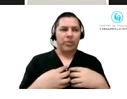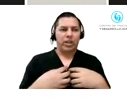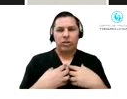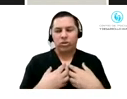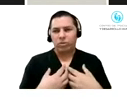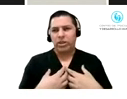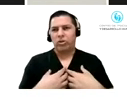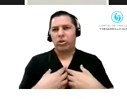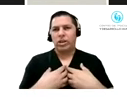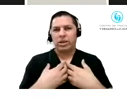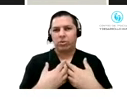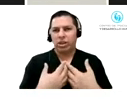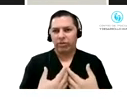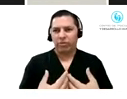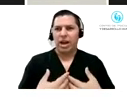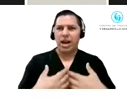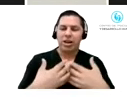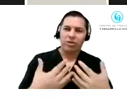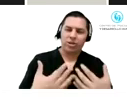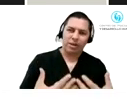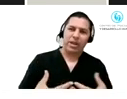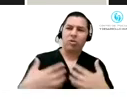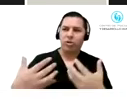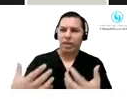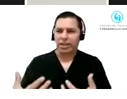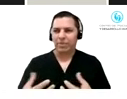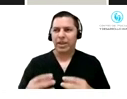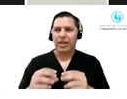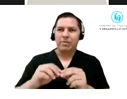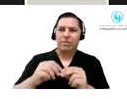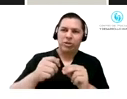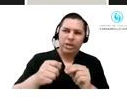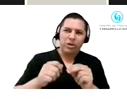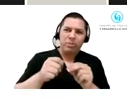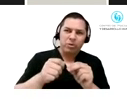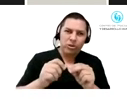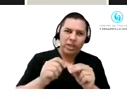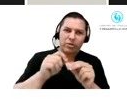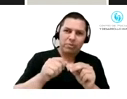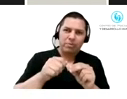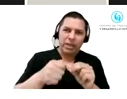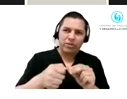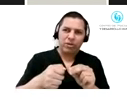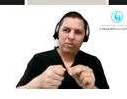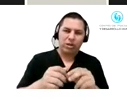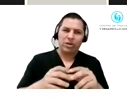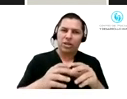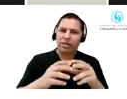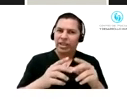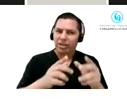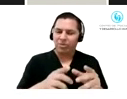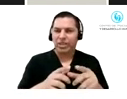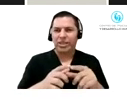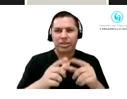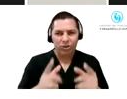de estos hombres que hoy estamos transformados, cambiados, mujeres también, pero seguimos reproduciendo pequeños comportamientos